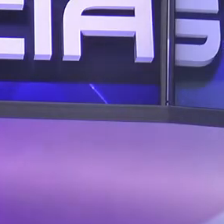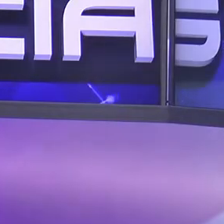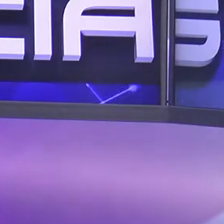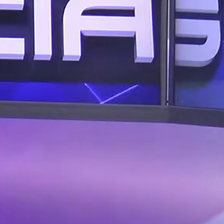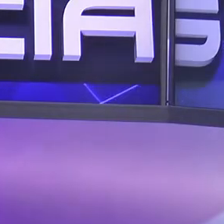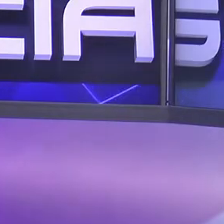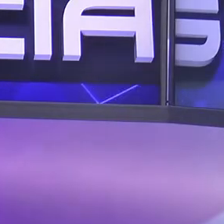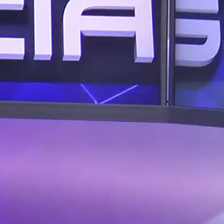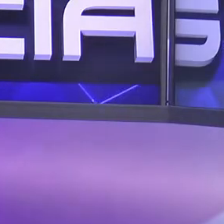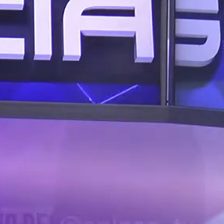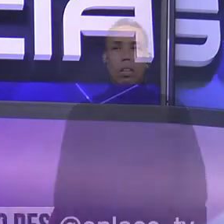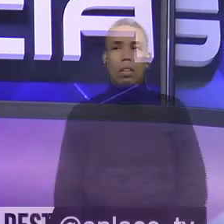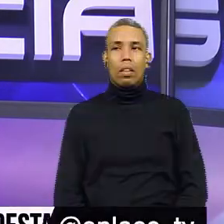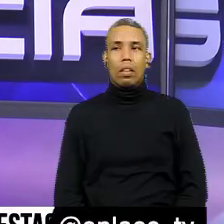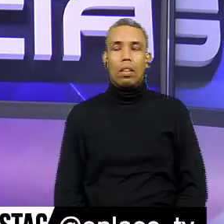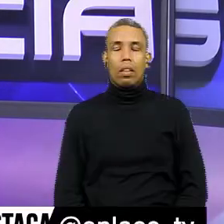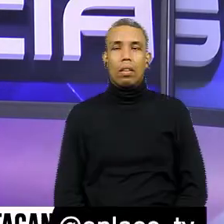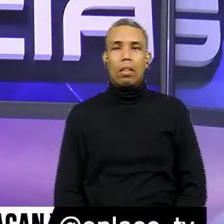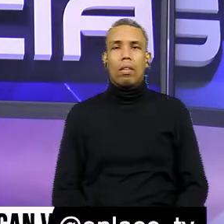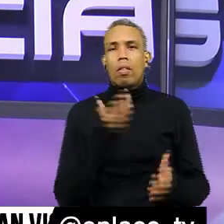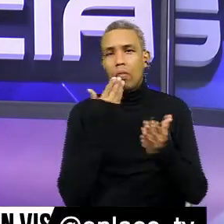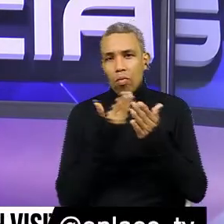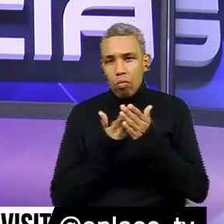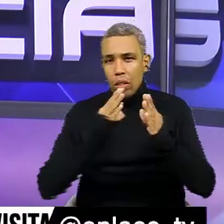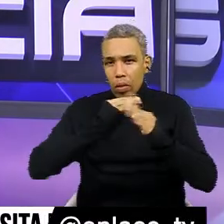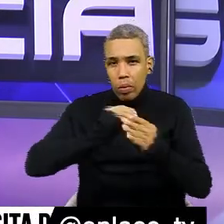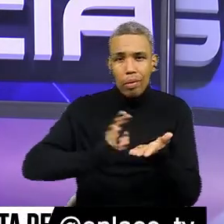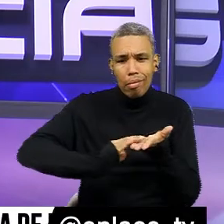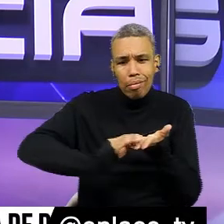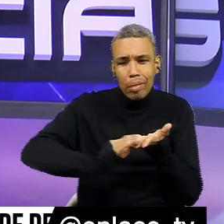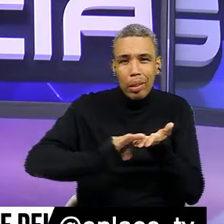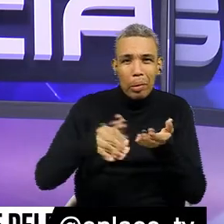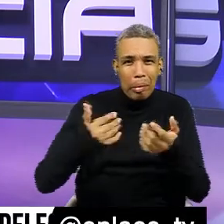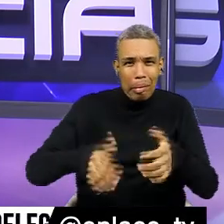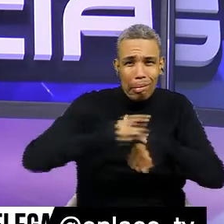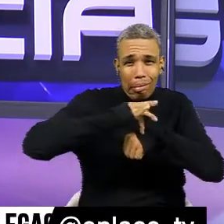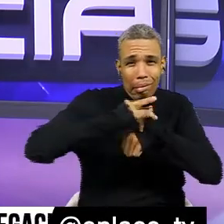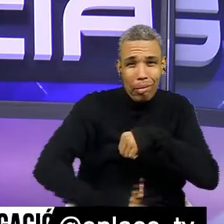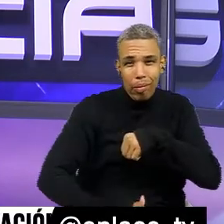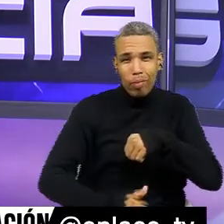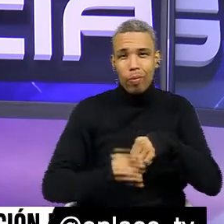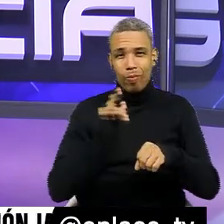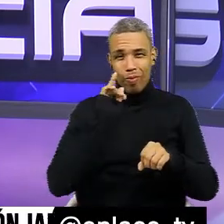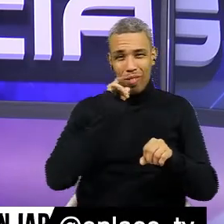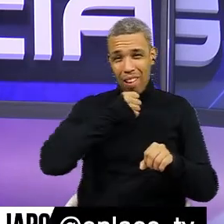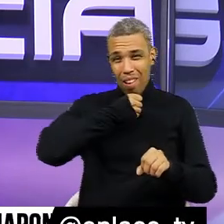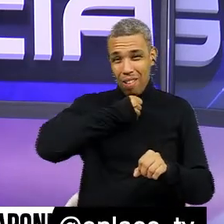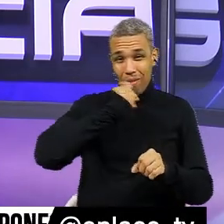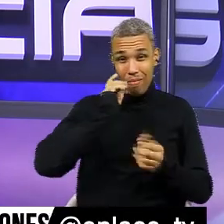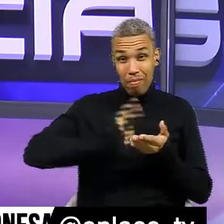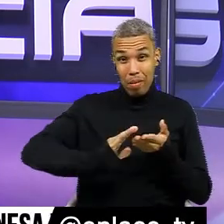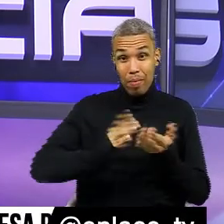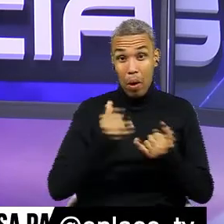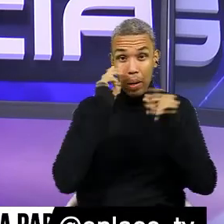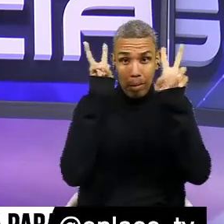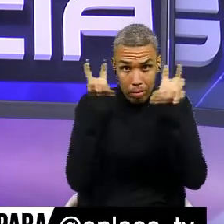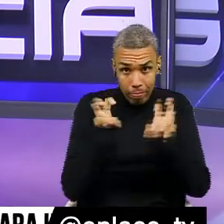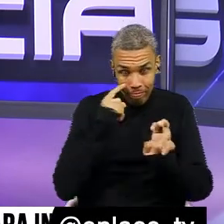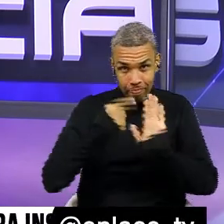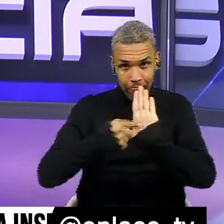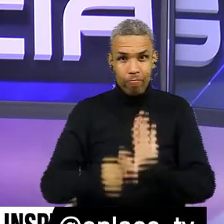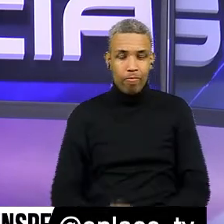Muy buenas noches, ofrecemos excusas a nuestros televidentes por el inicio tardío de esta emisión. A continuación veamos nuestros